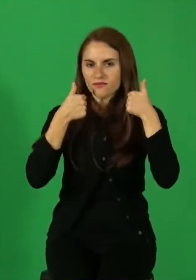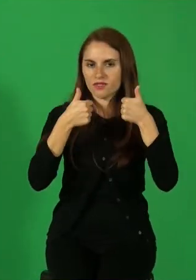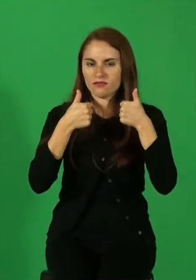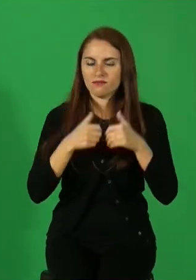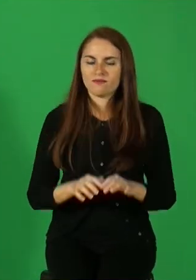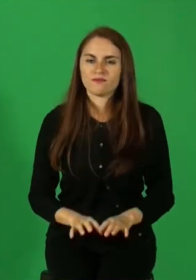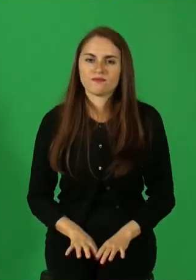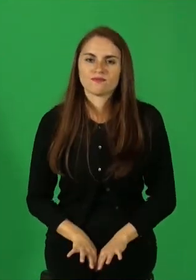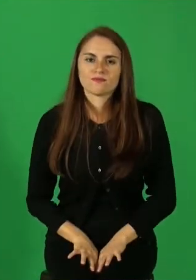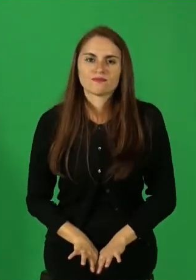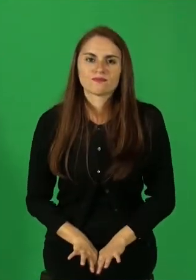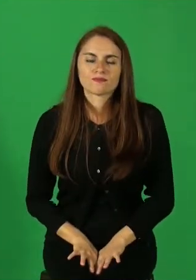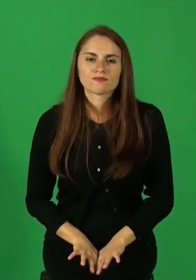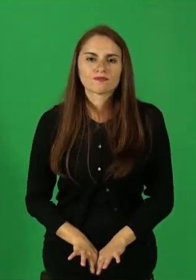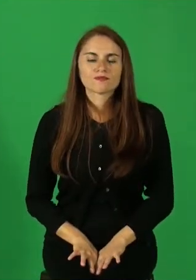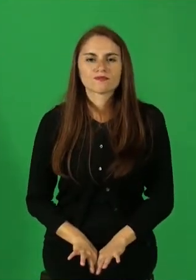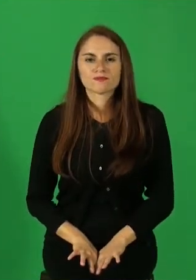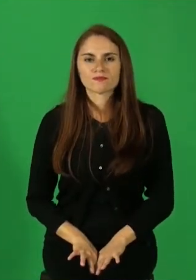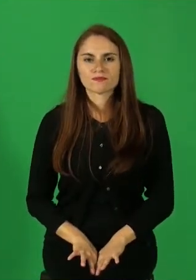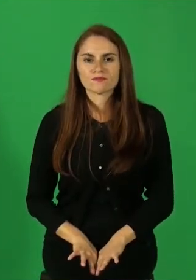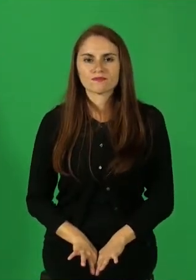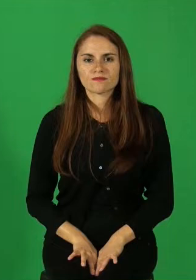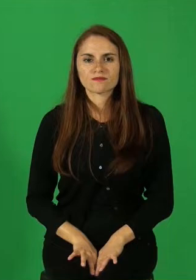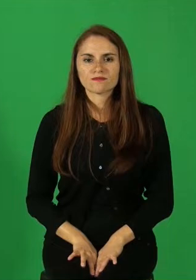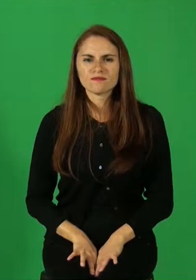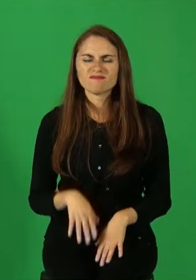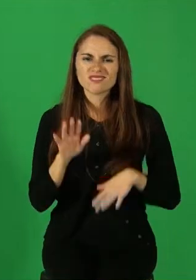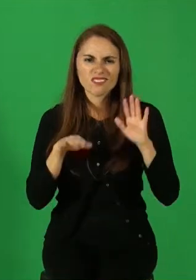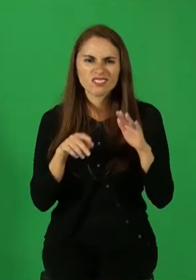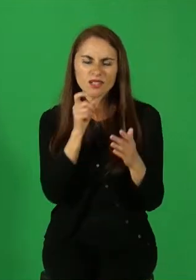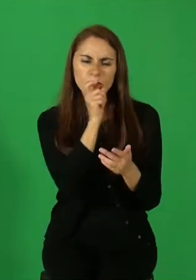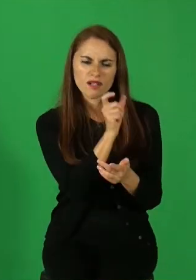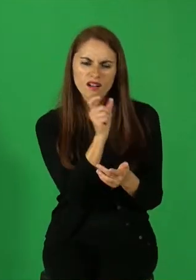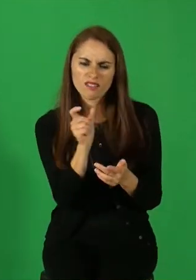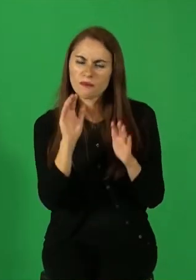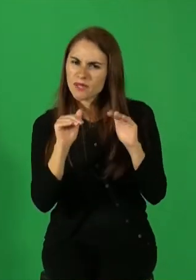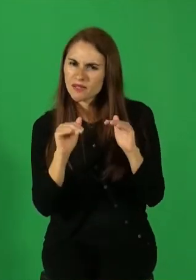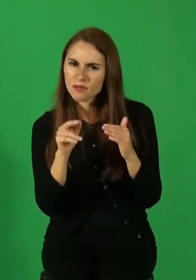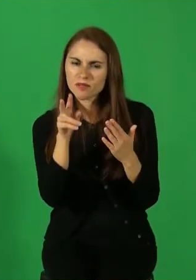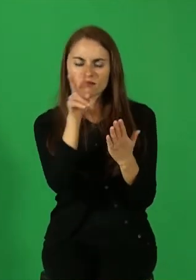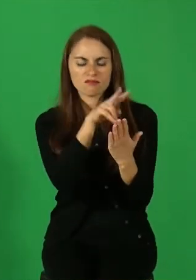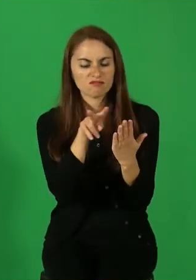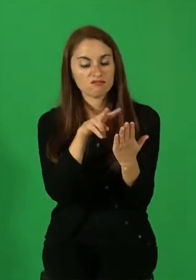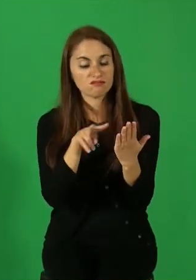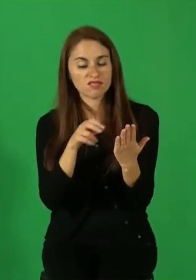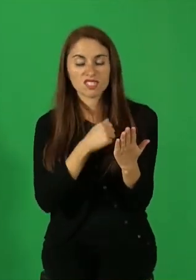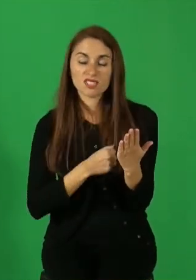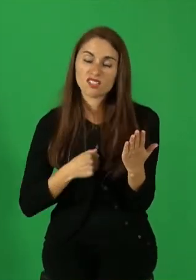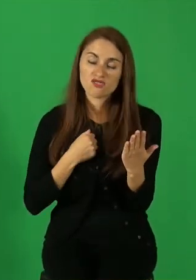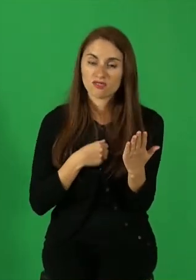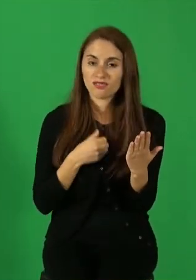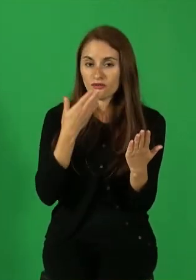esto muchas veces puede resultar tedioso y aburrido. ¿Ya?